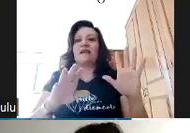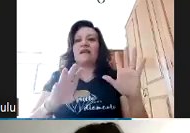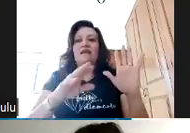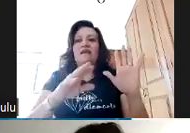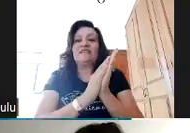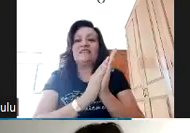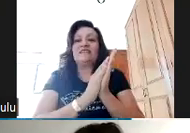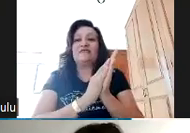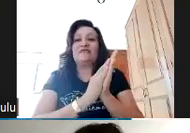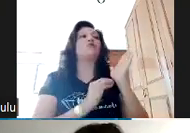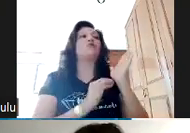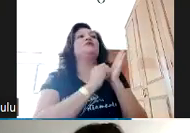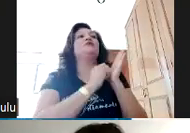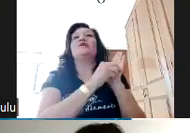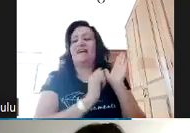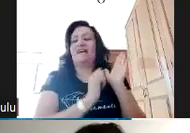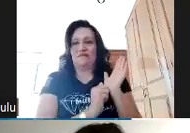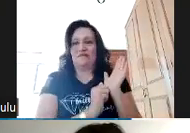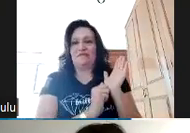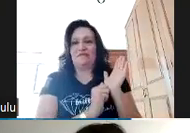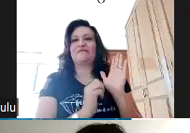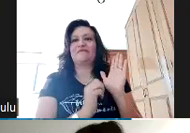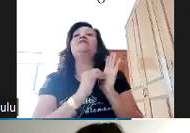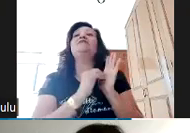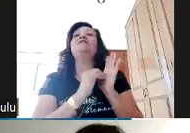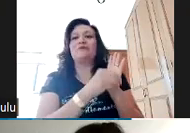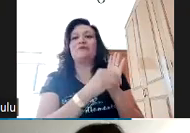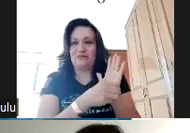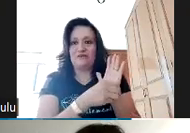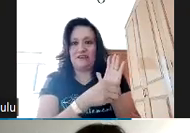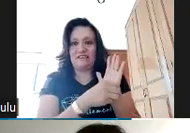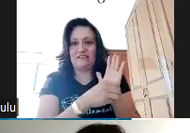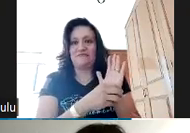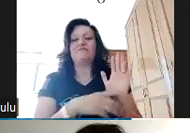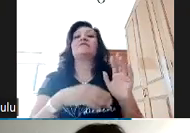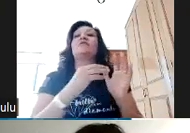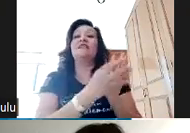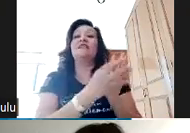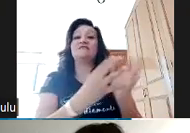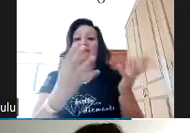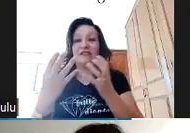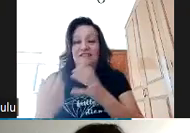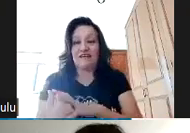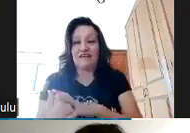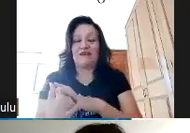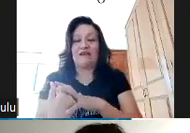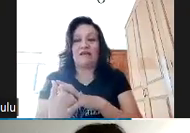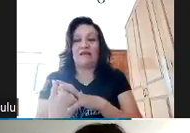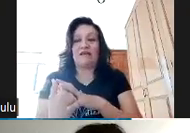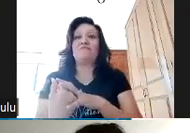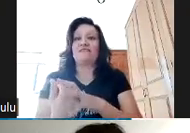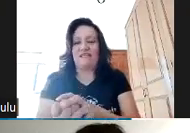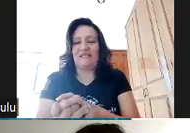dice okay este negocio cuánto voy a ganar Cuántos puntos tengo que hacer Cuántas personas tengo que